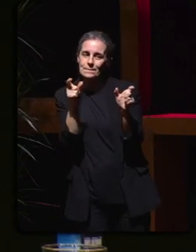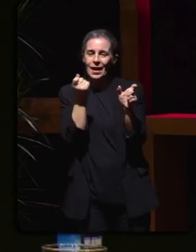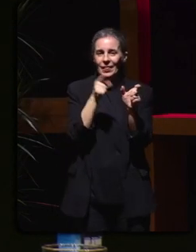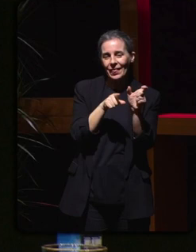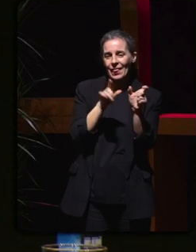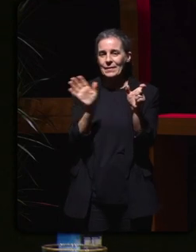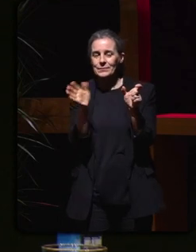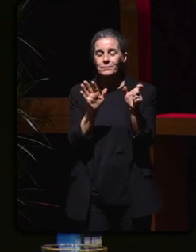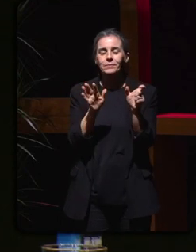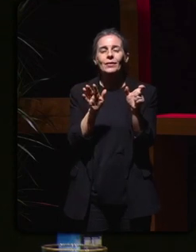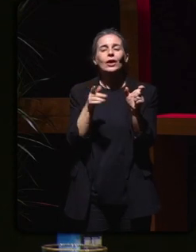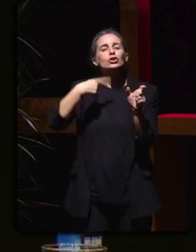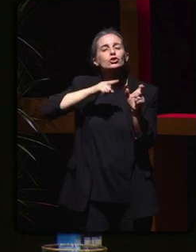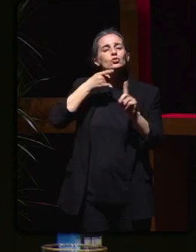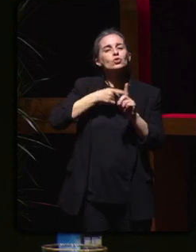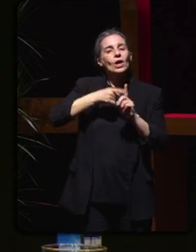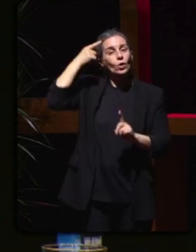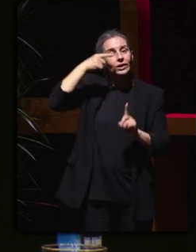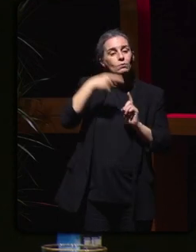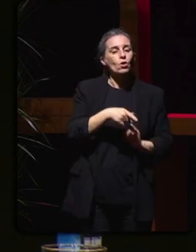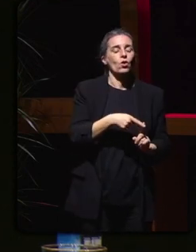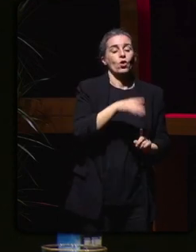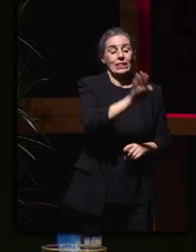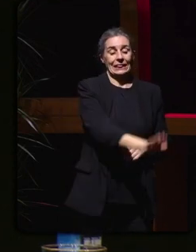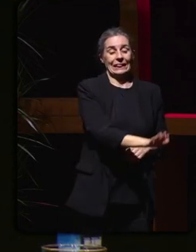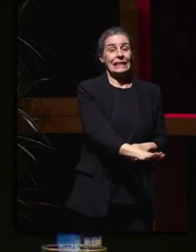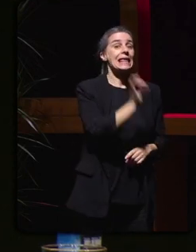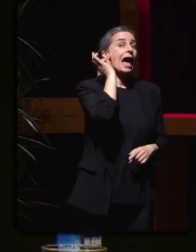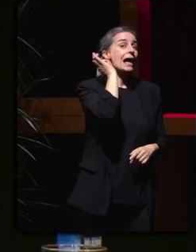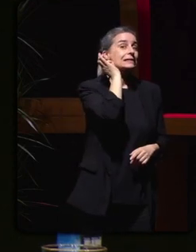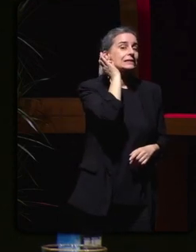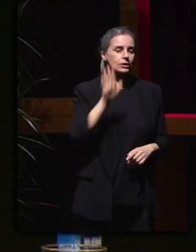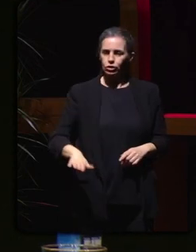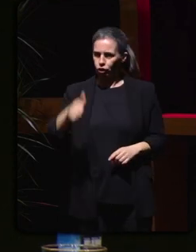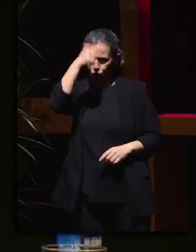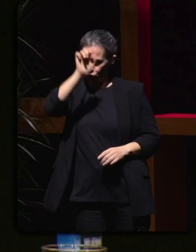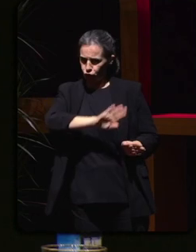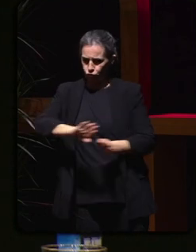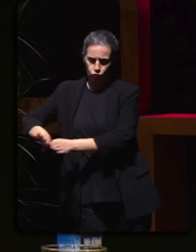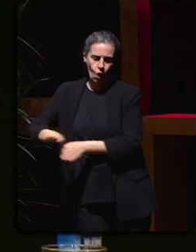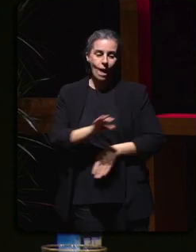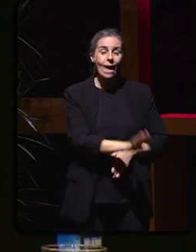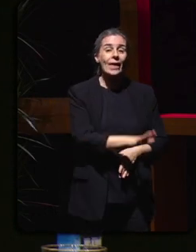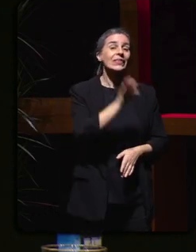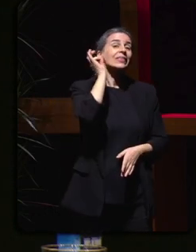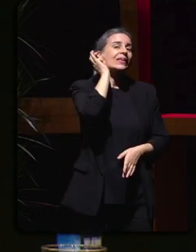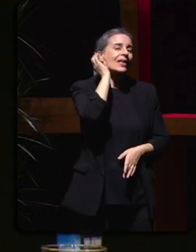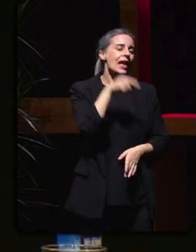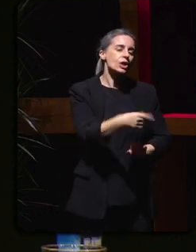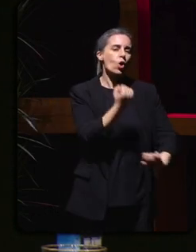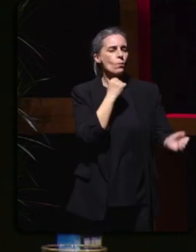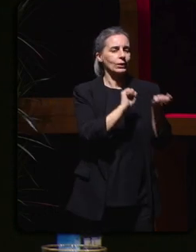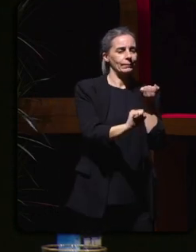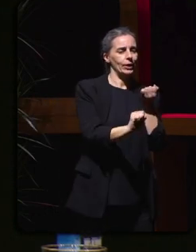se dice solamente para niñas nunca para niños y siempre es para niñas que no se comportan del todo bien